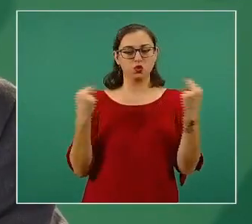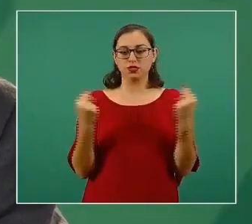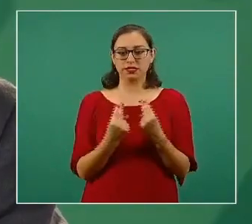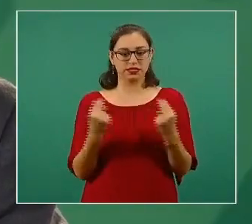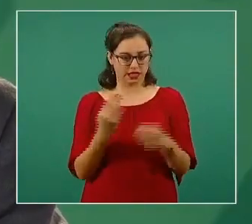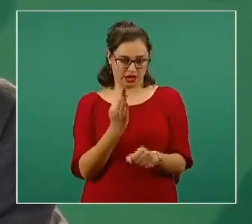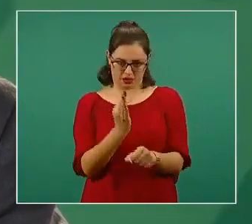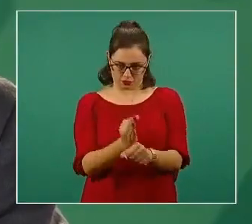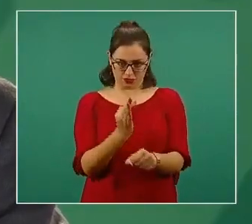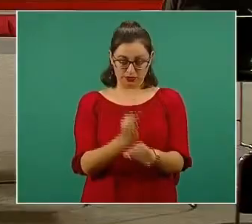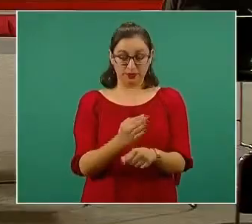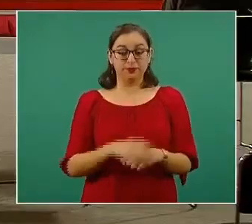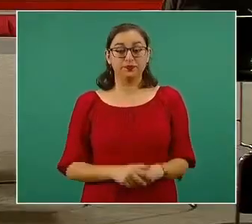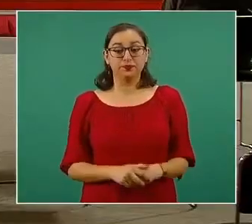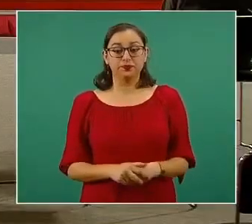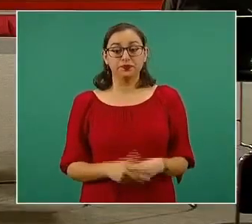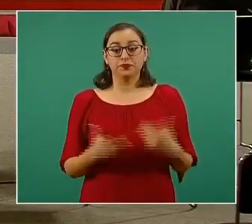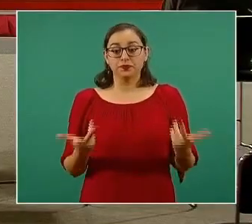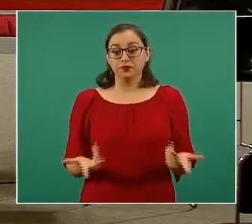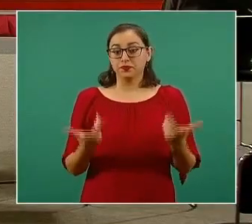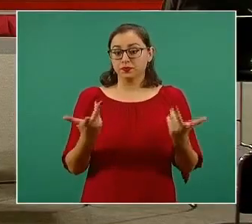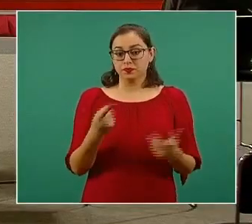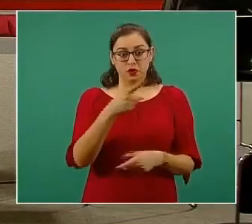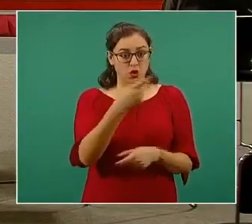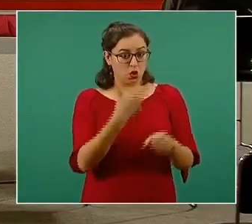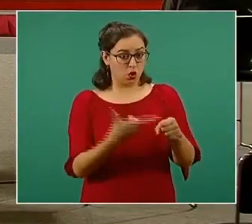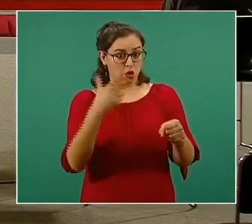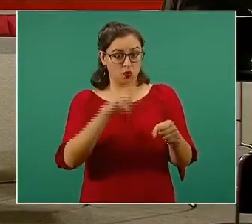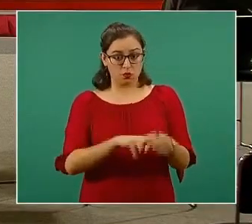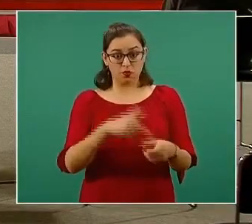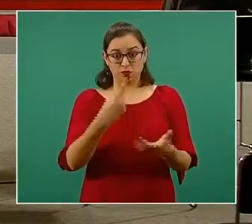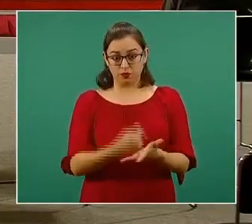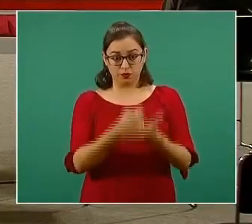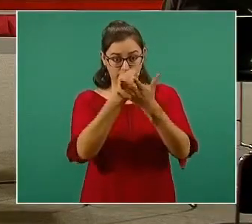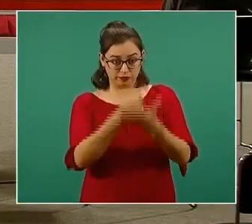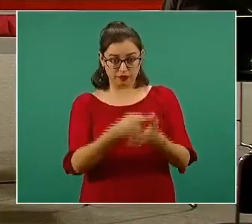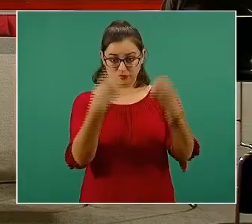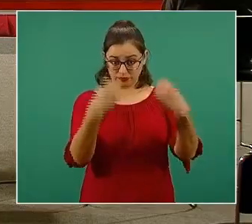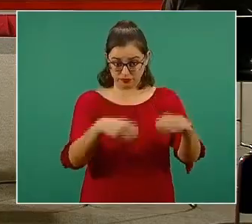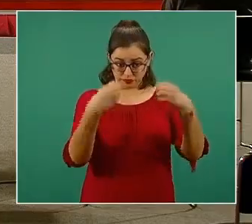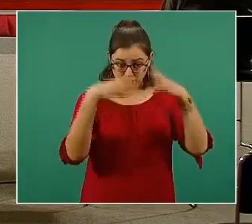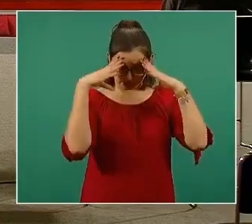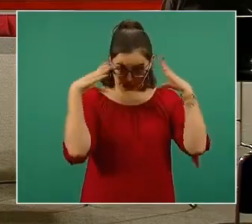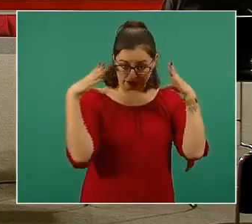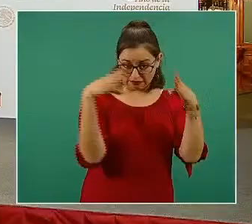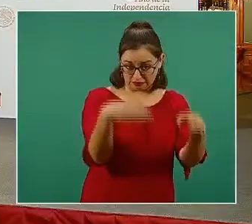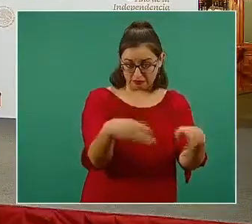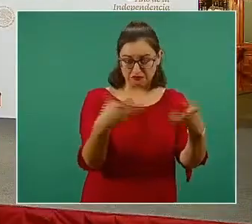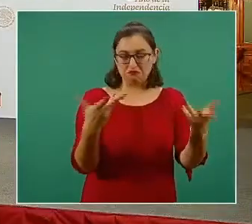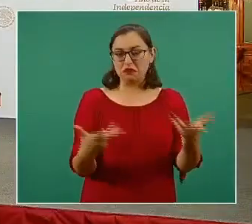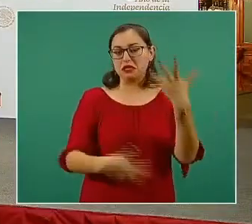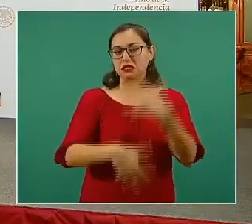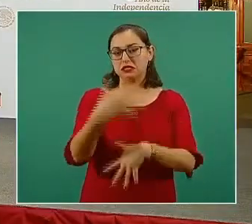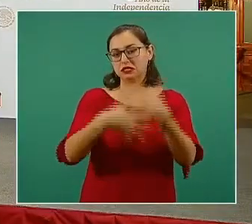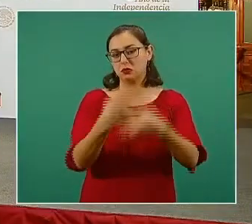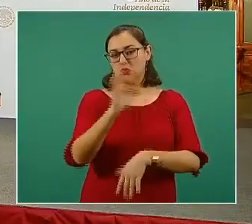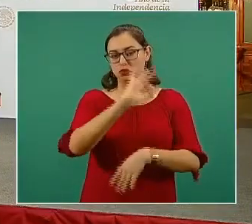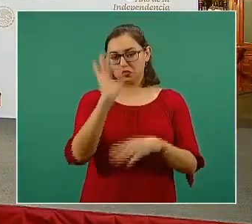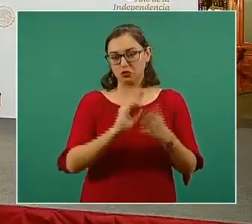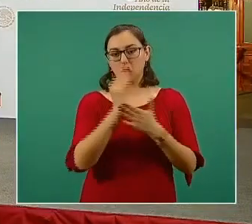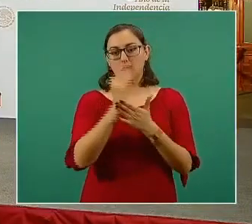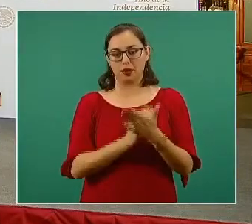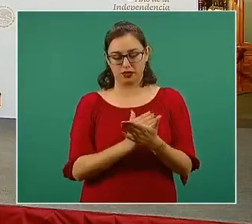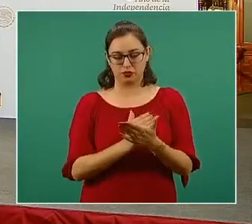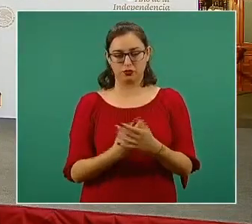momento tenemos 15% o menos de las unidades de terapia intensiva destinadas a COVID que tienen personas